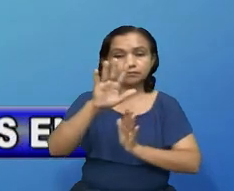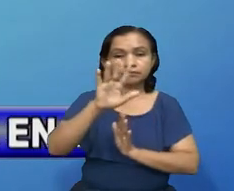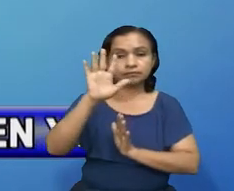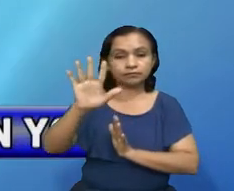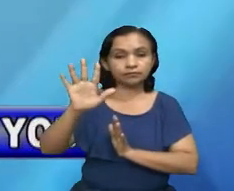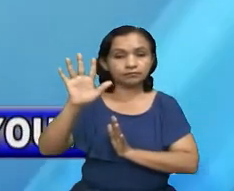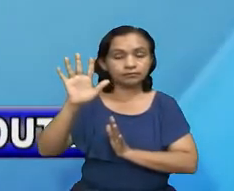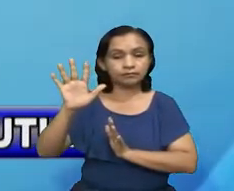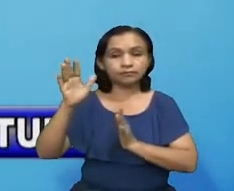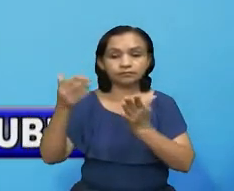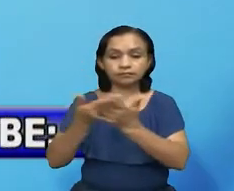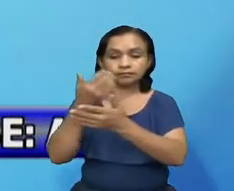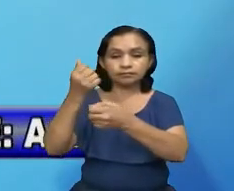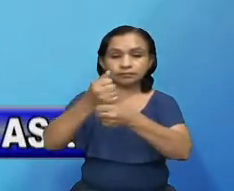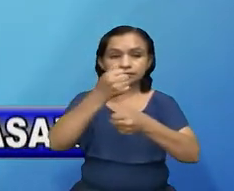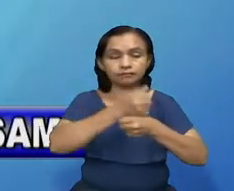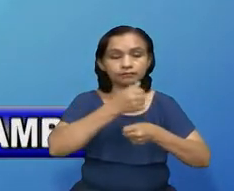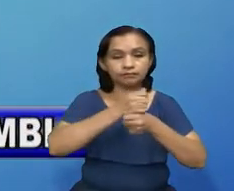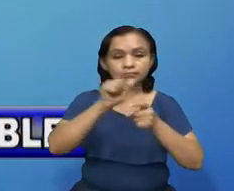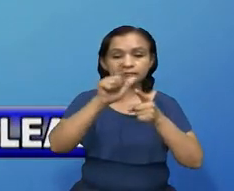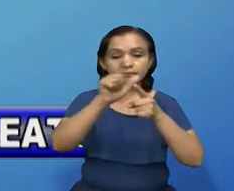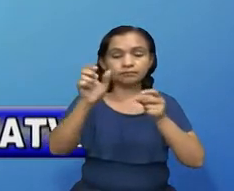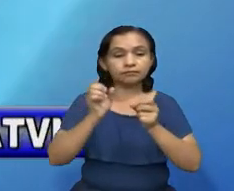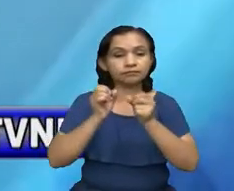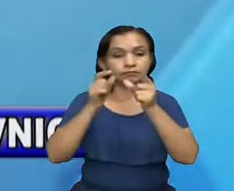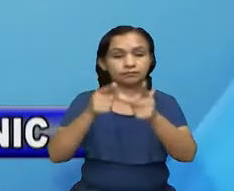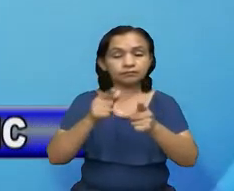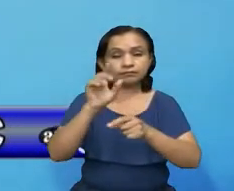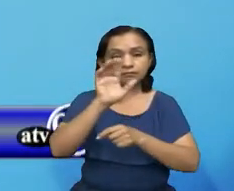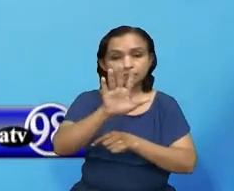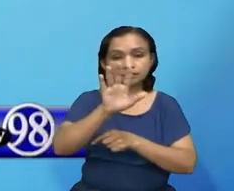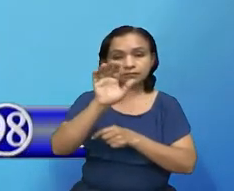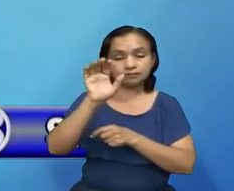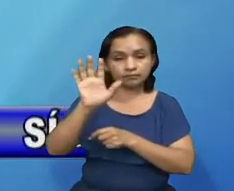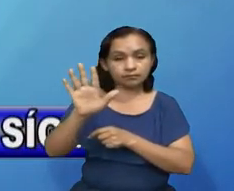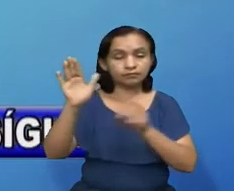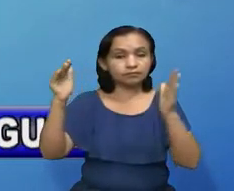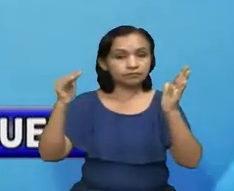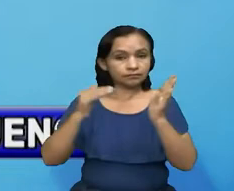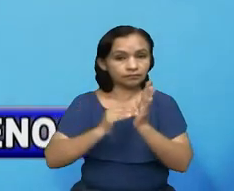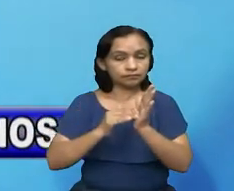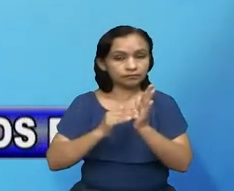5.555 empleos solo en el mes de octubre y